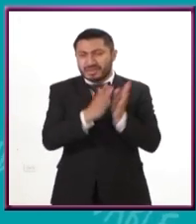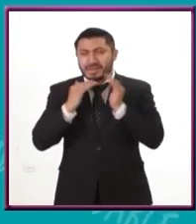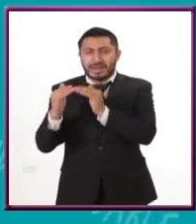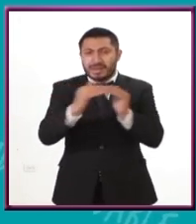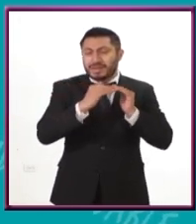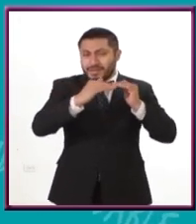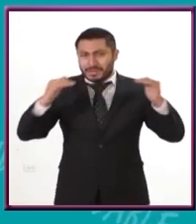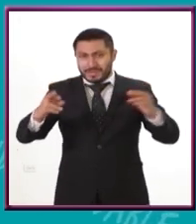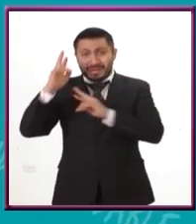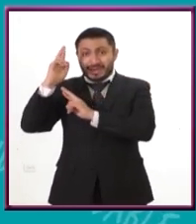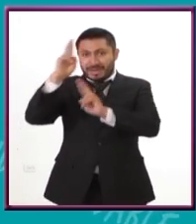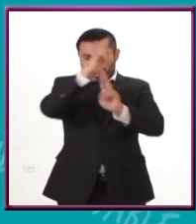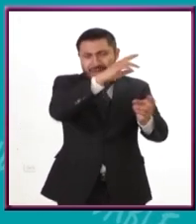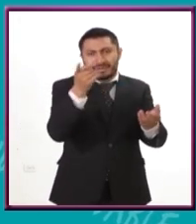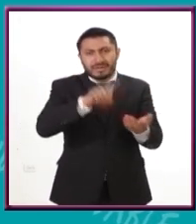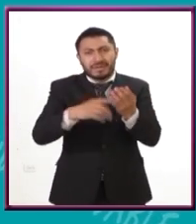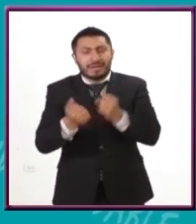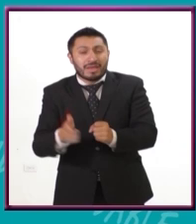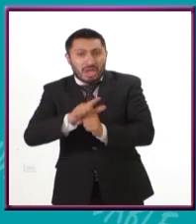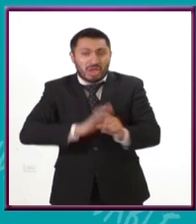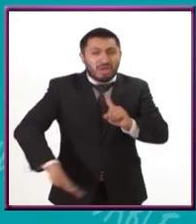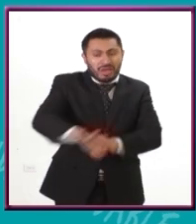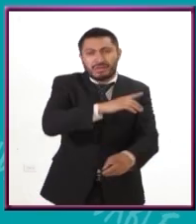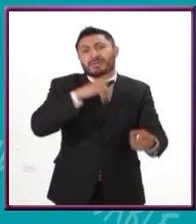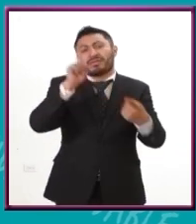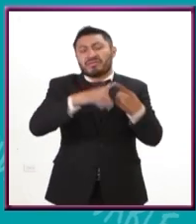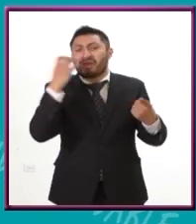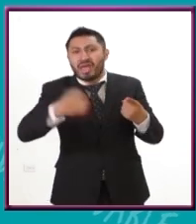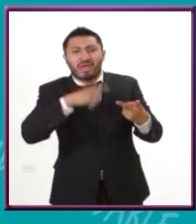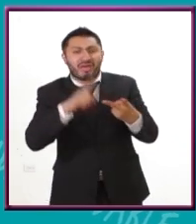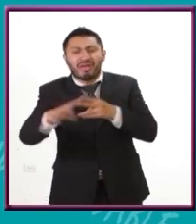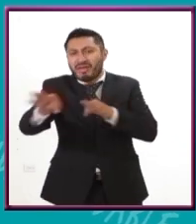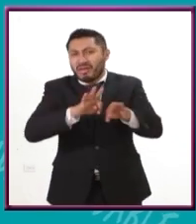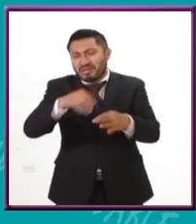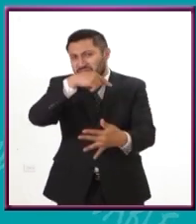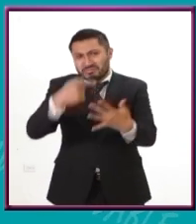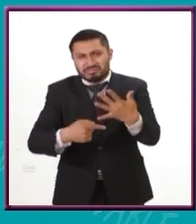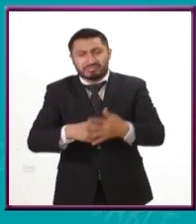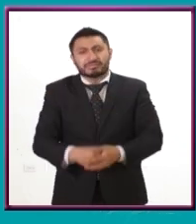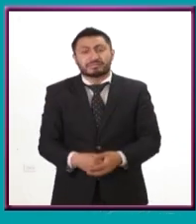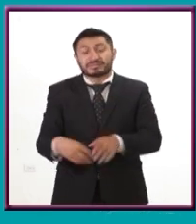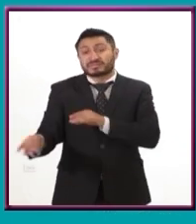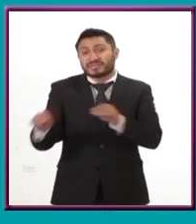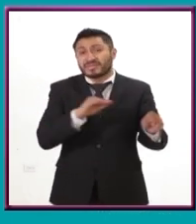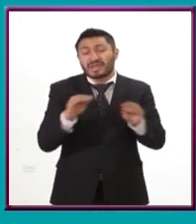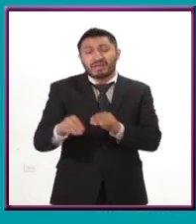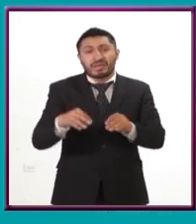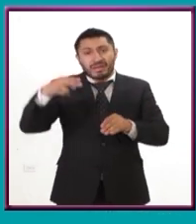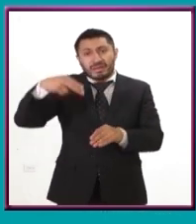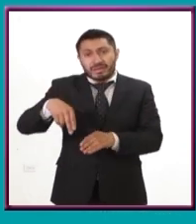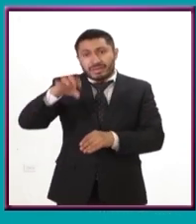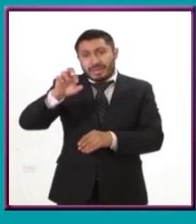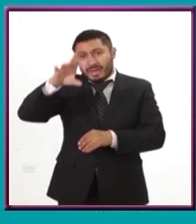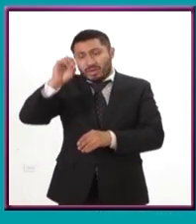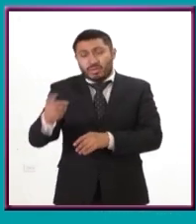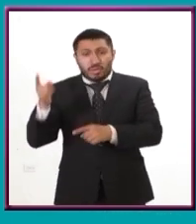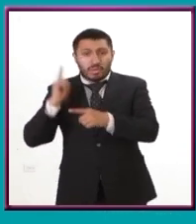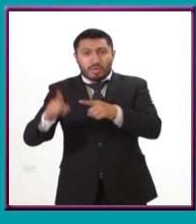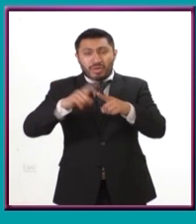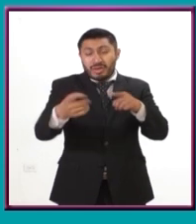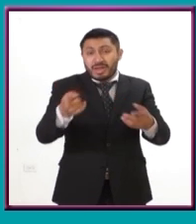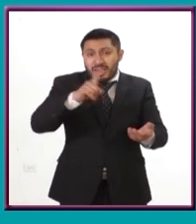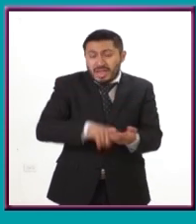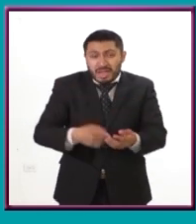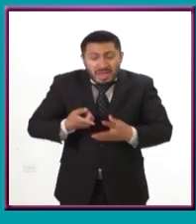participar con equidad y respeto dentro de la sociedad, tanto en ámbitos escolares como laborales. El movimiento de la